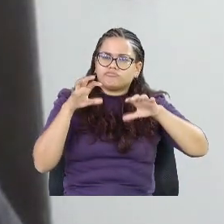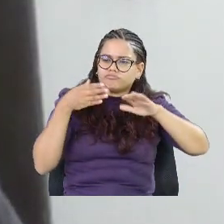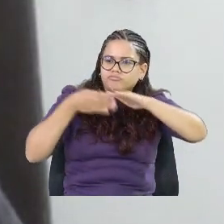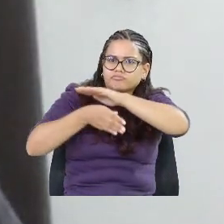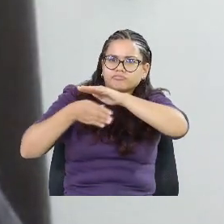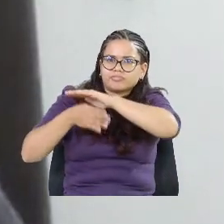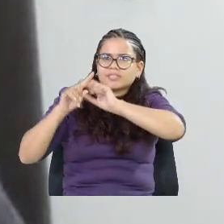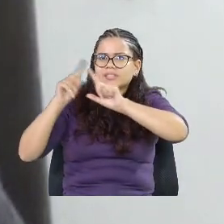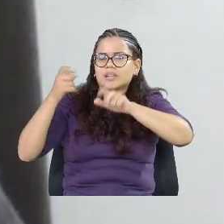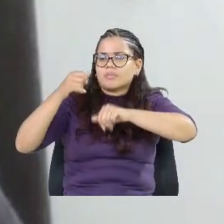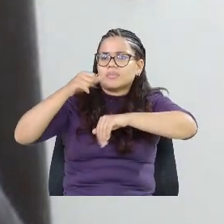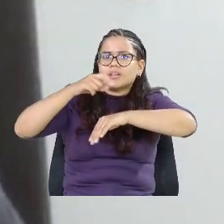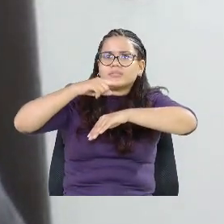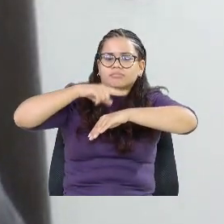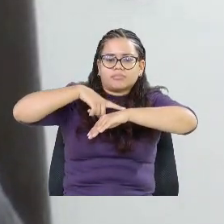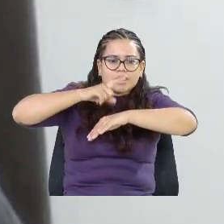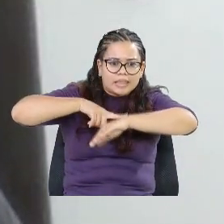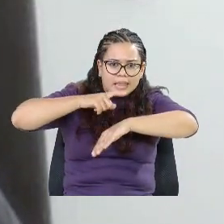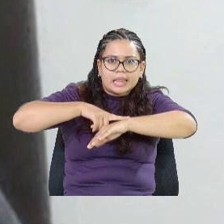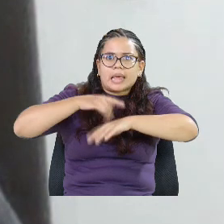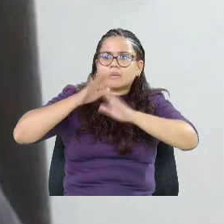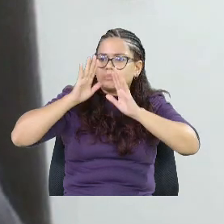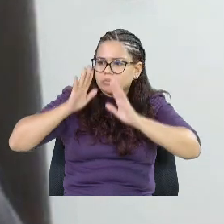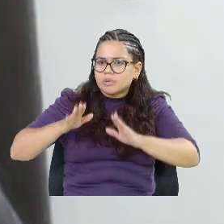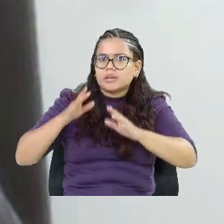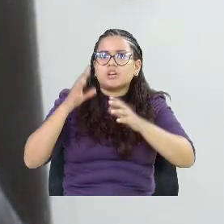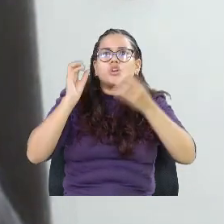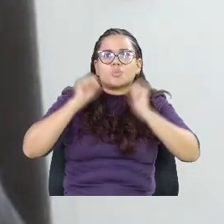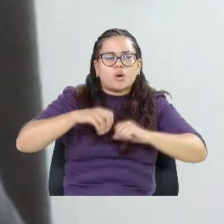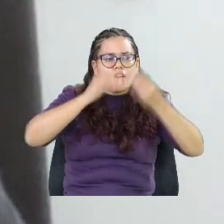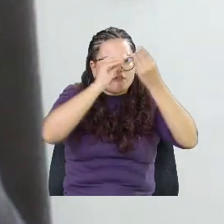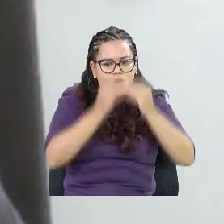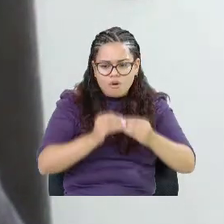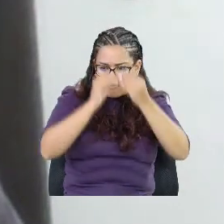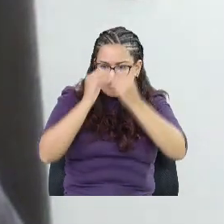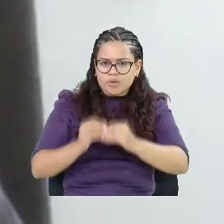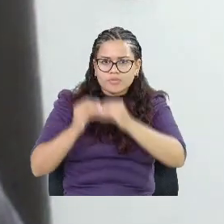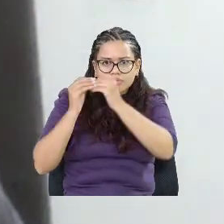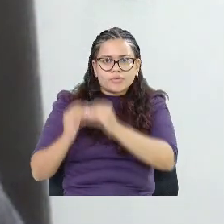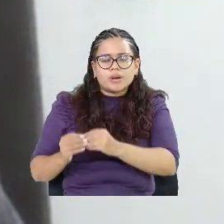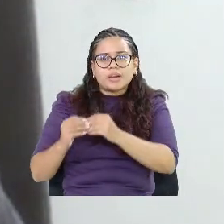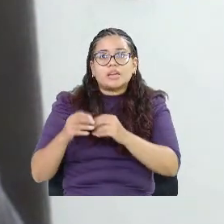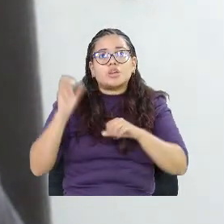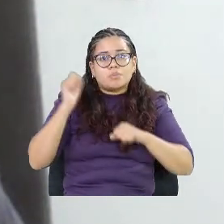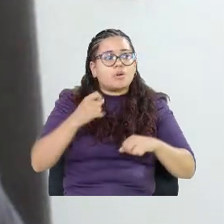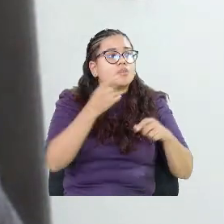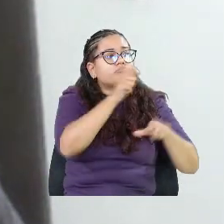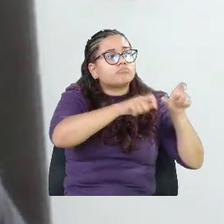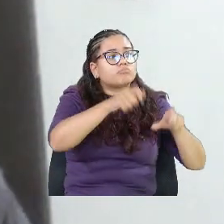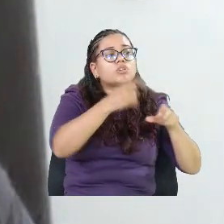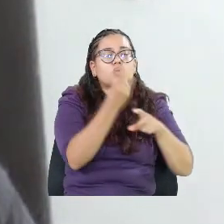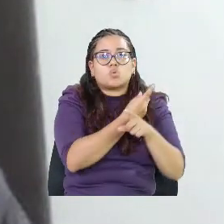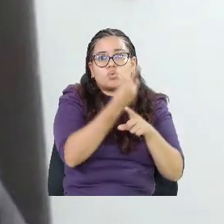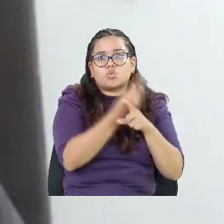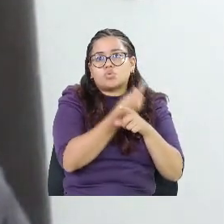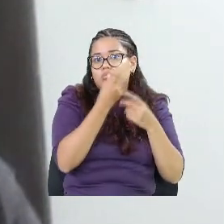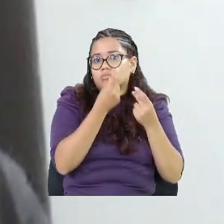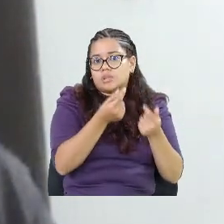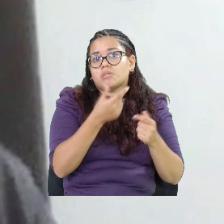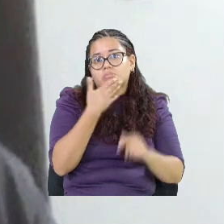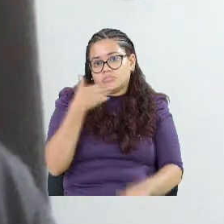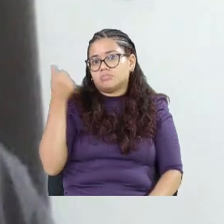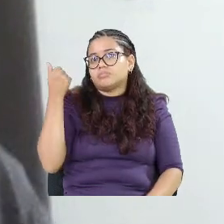el tiempo a crear muchos más órtesis y tener pacientes que las puedan utilizar más mejor,